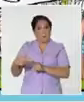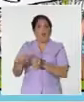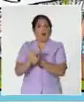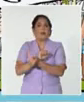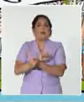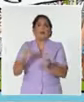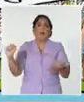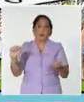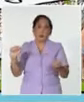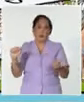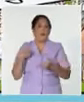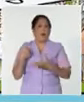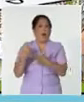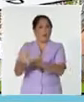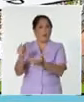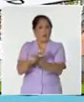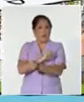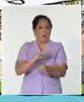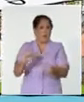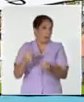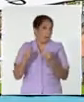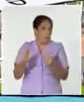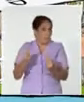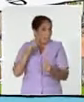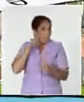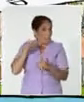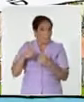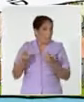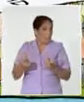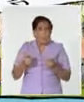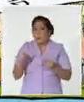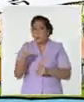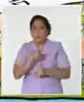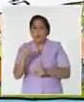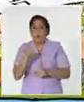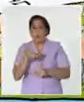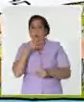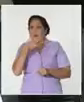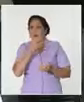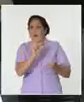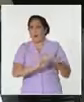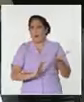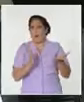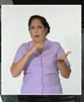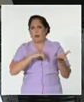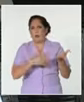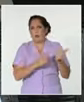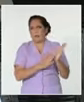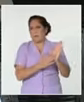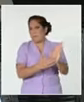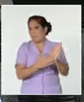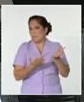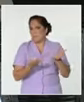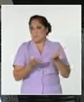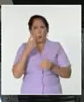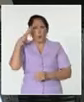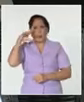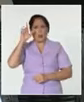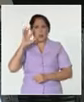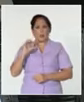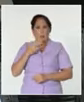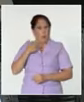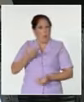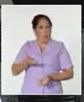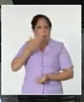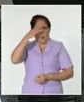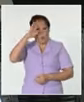Estado patrocinador del terrorismo. Esto es un acto infundado. ¿Cómo es posible de que a